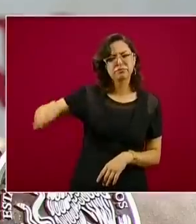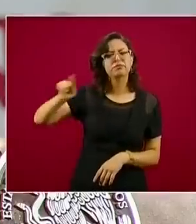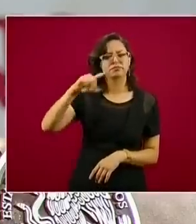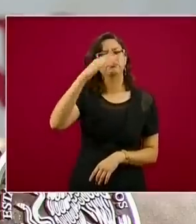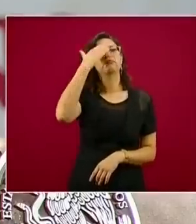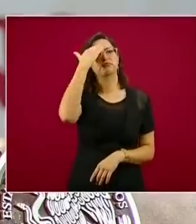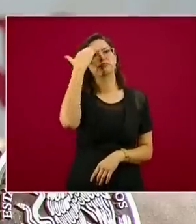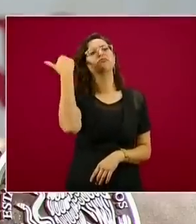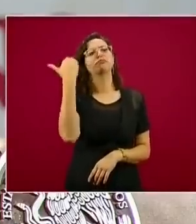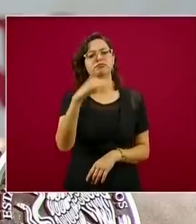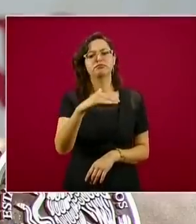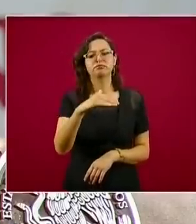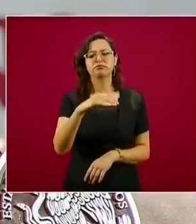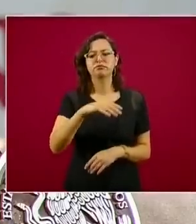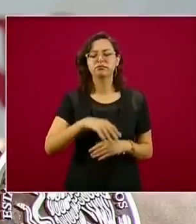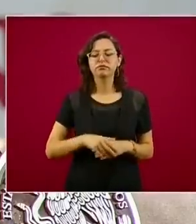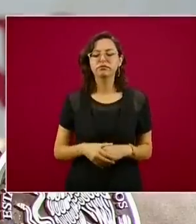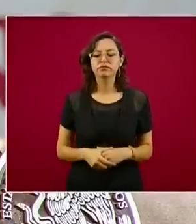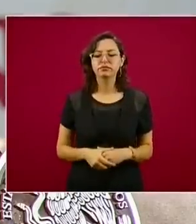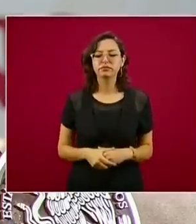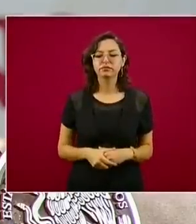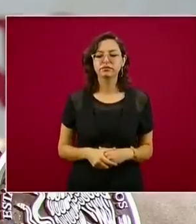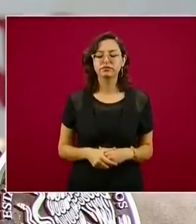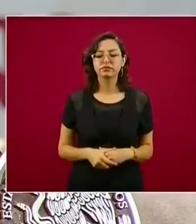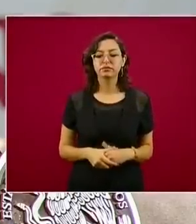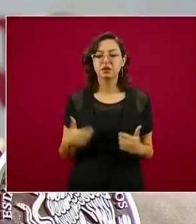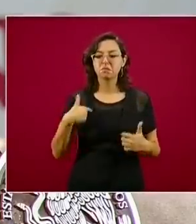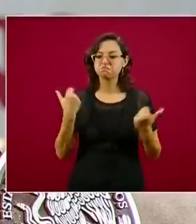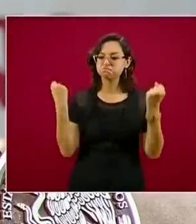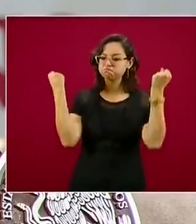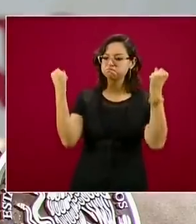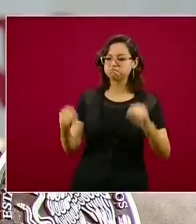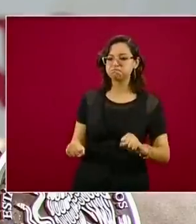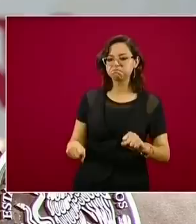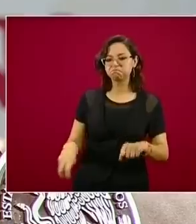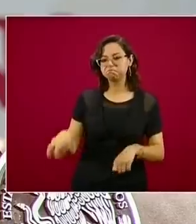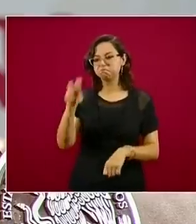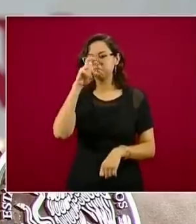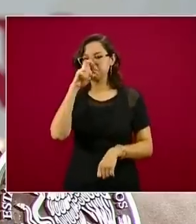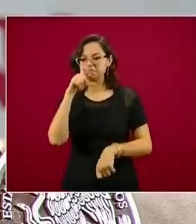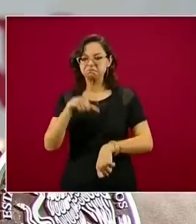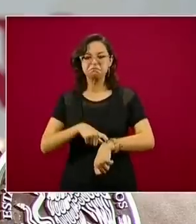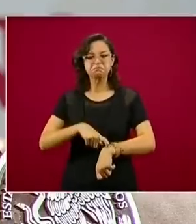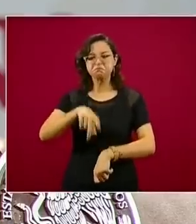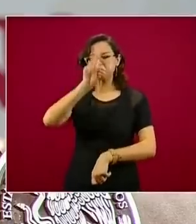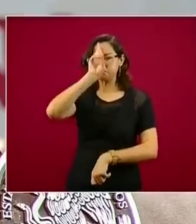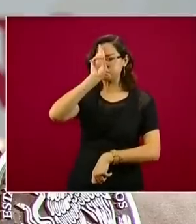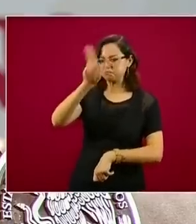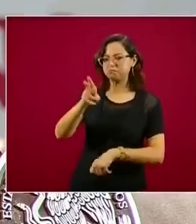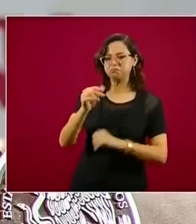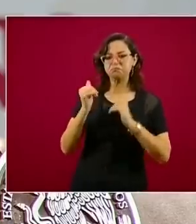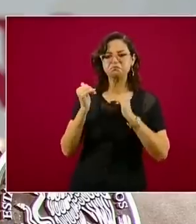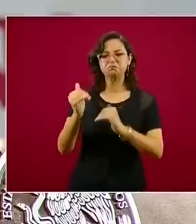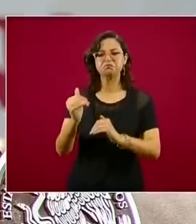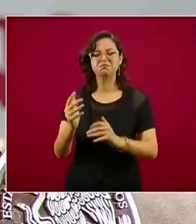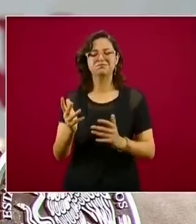mucho menos el autoritarismo, toques de queda y prohibiciones.